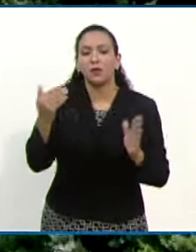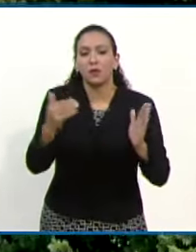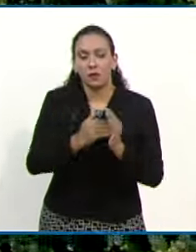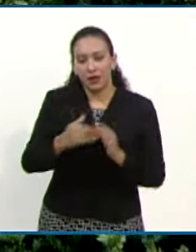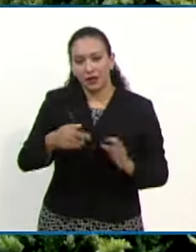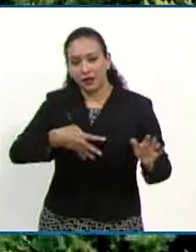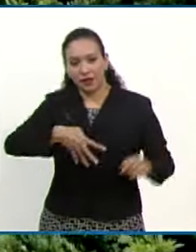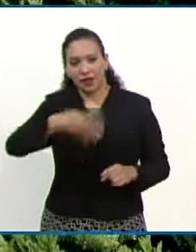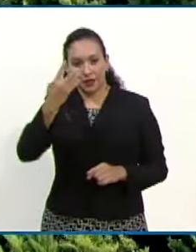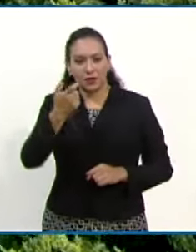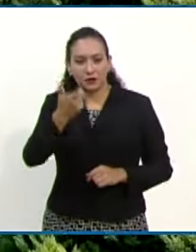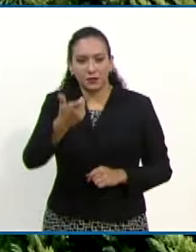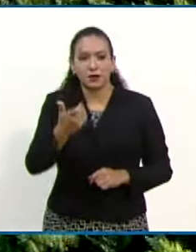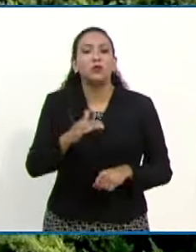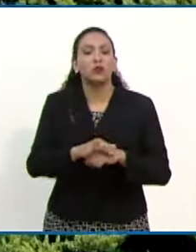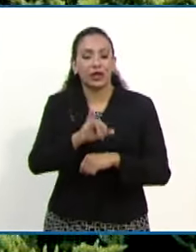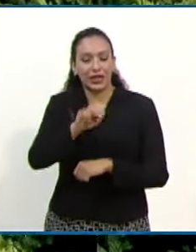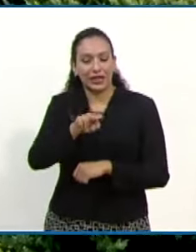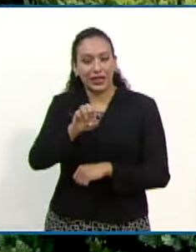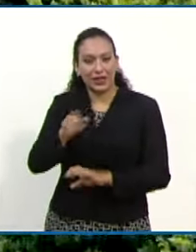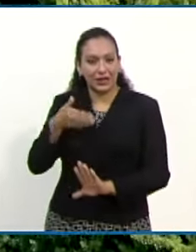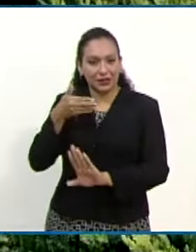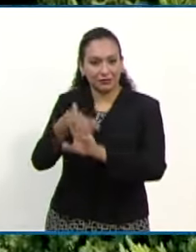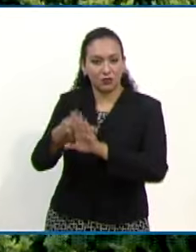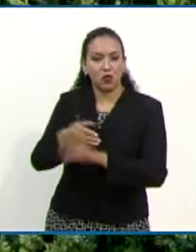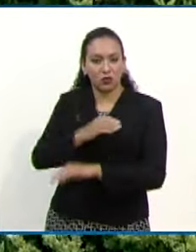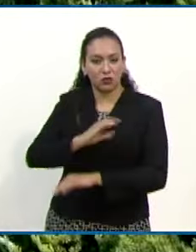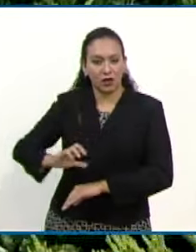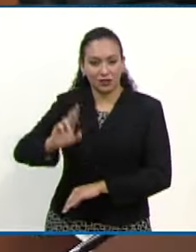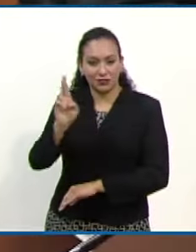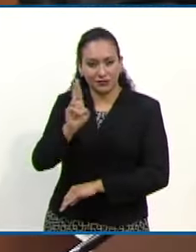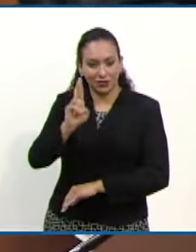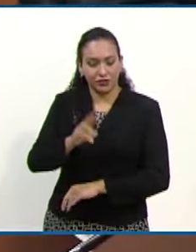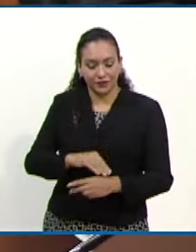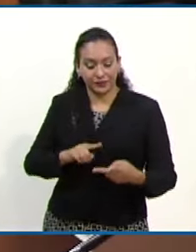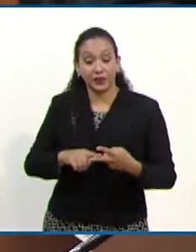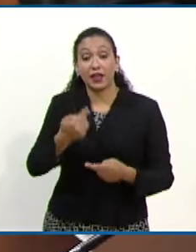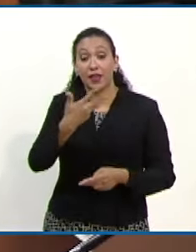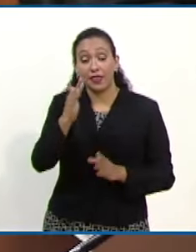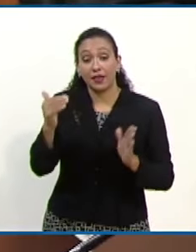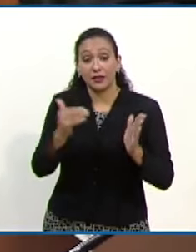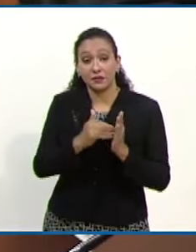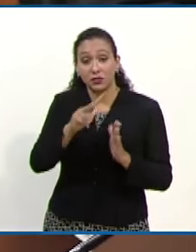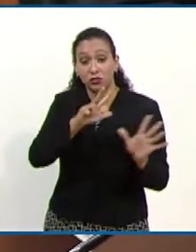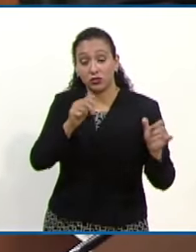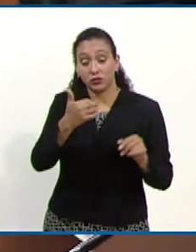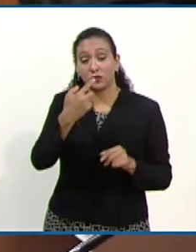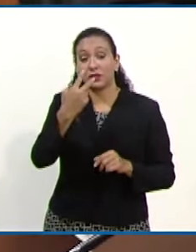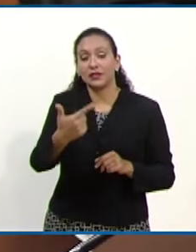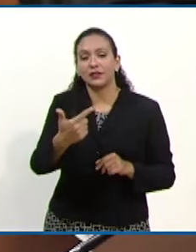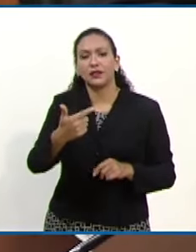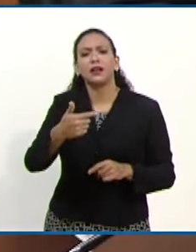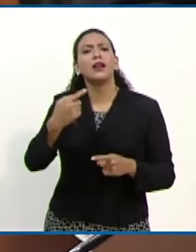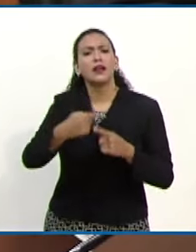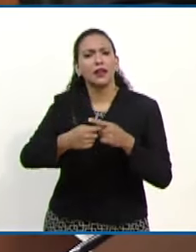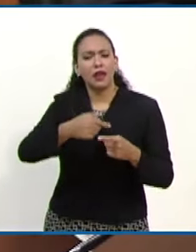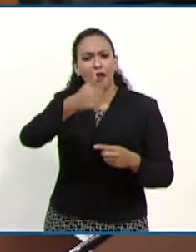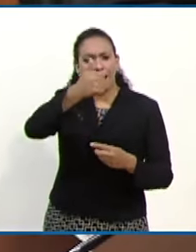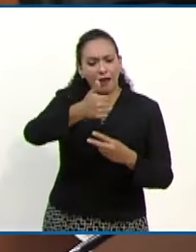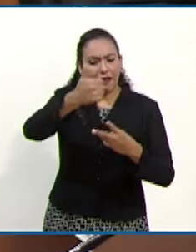pesos que impuso el INE a Xóchitl Gálvez y de 10,857 pesos a cada uno de los partidos